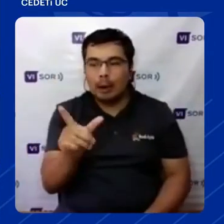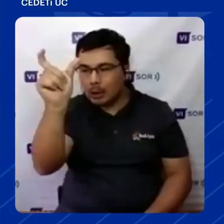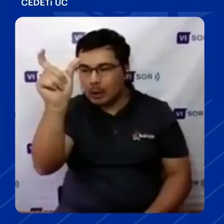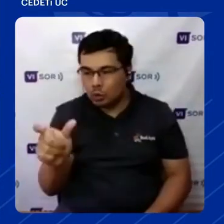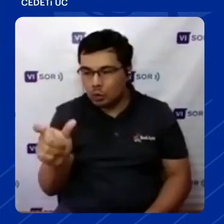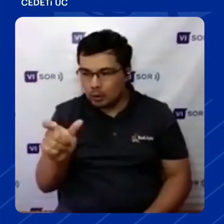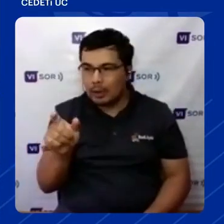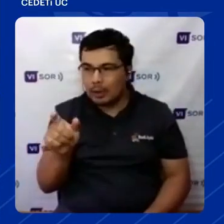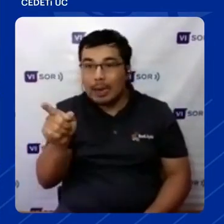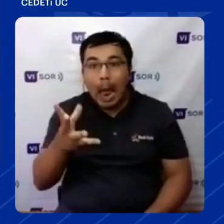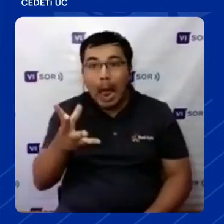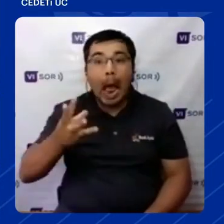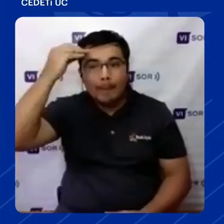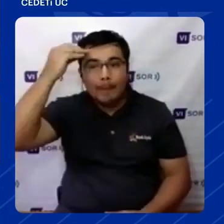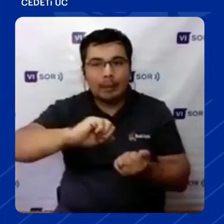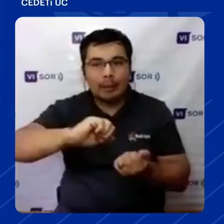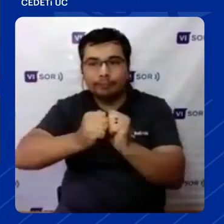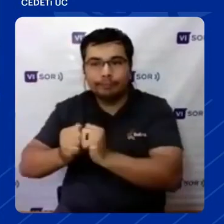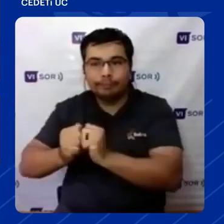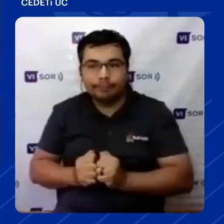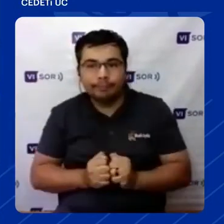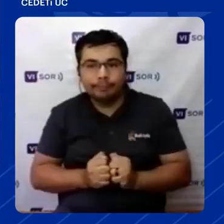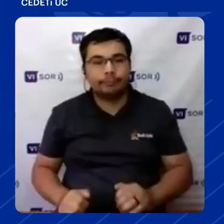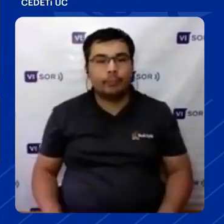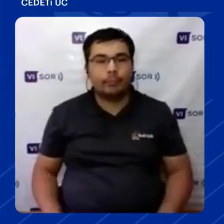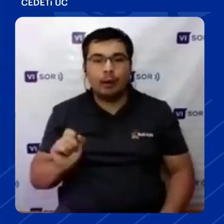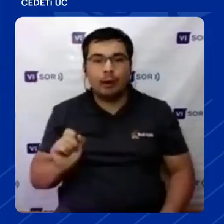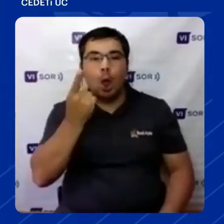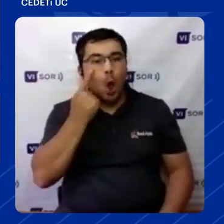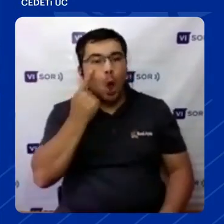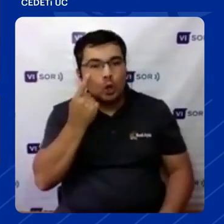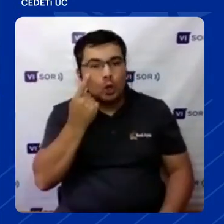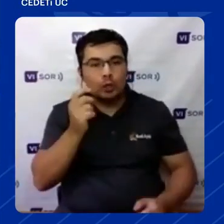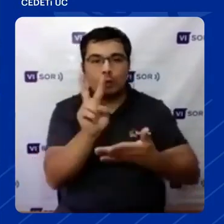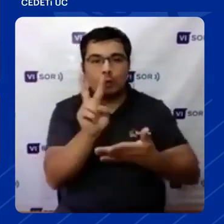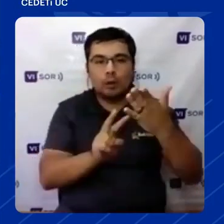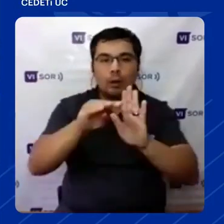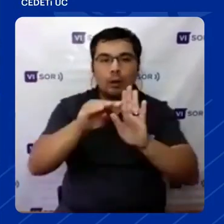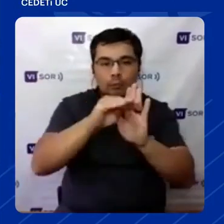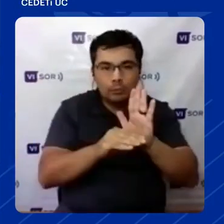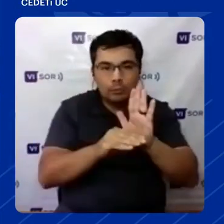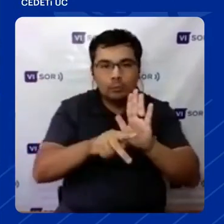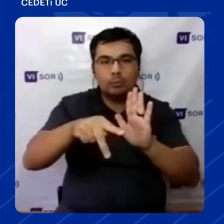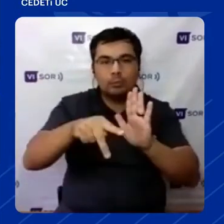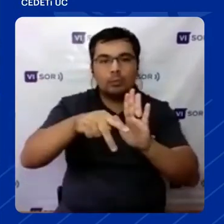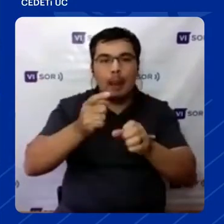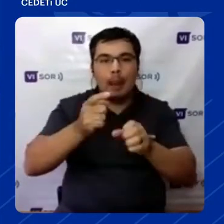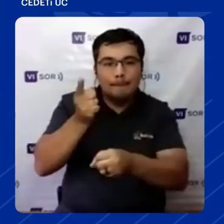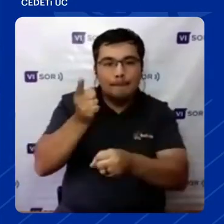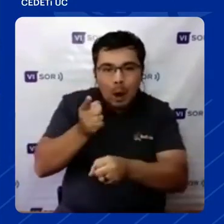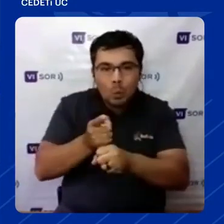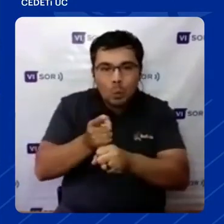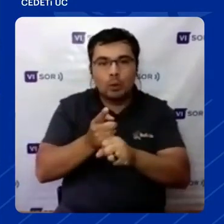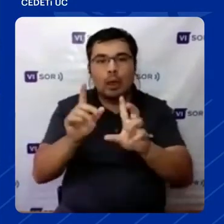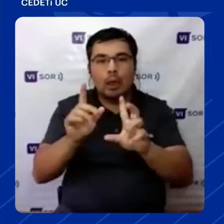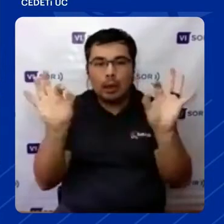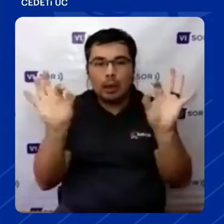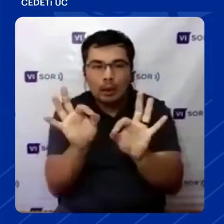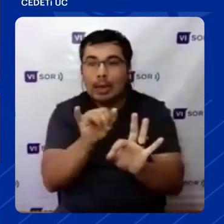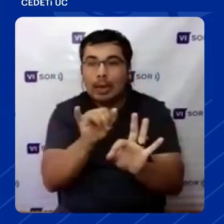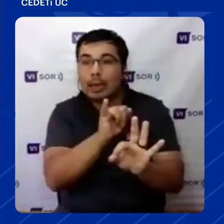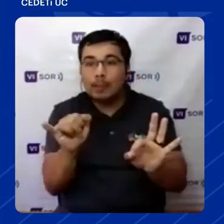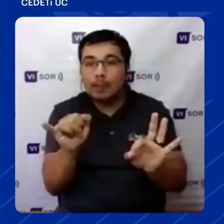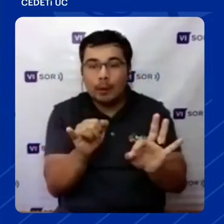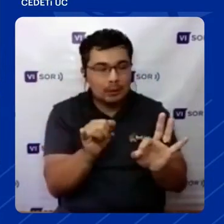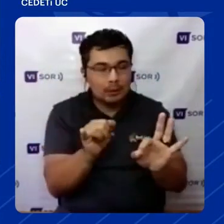los objetivos específicos serán conocer los fundamentos, pautas y recomendaciones de lectura fácil y luego aplicar las pautas. Eso es súper